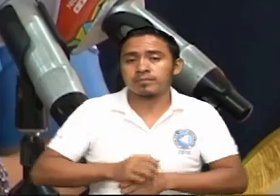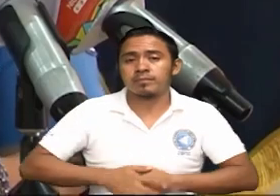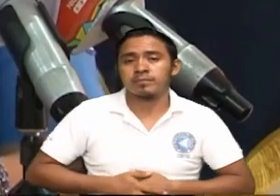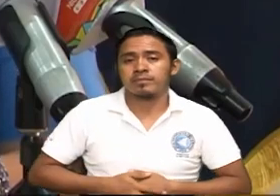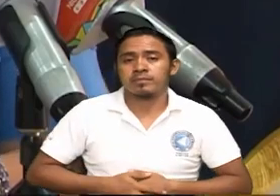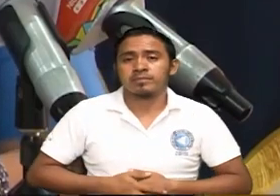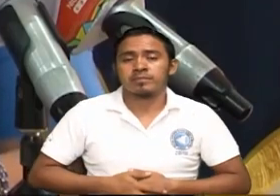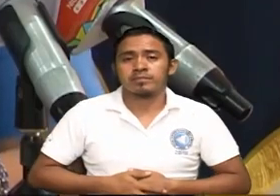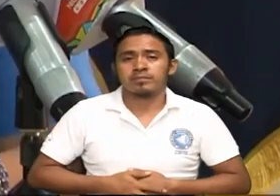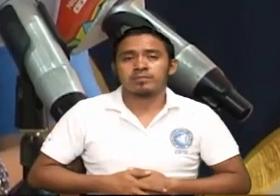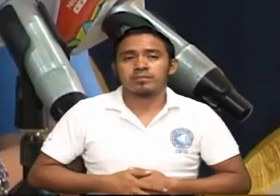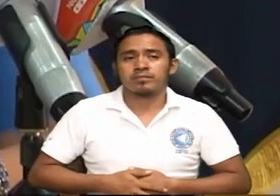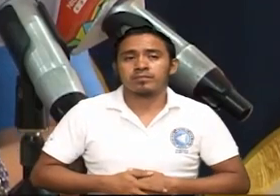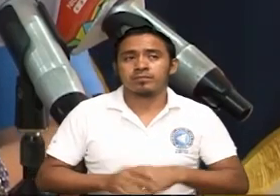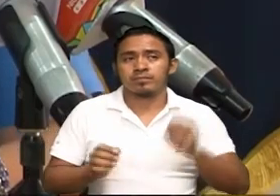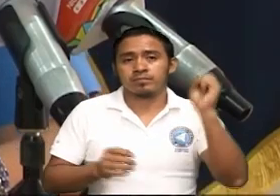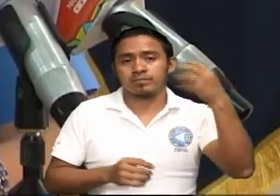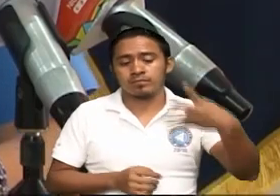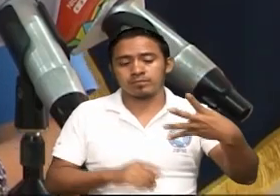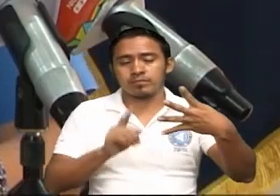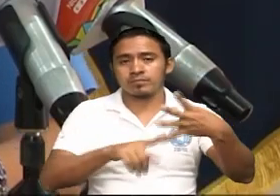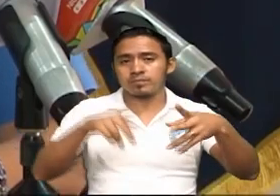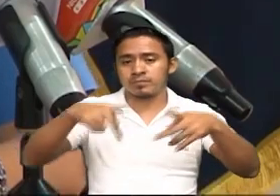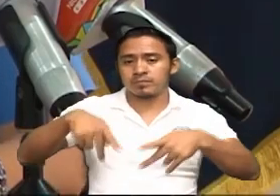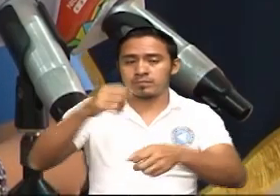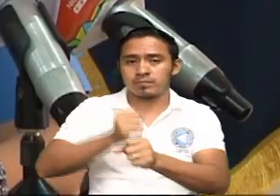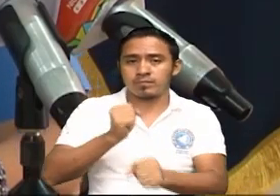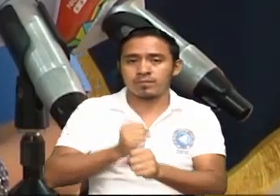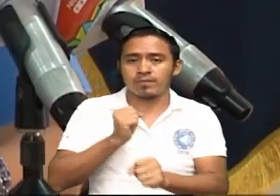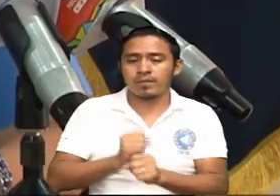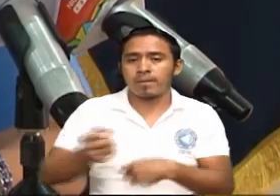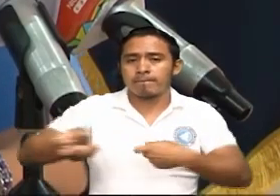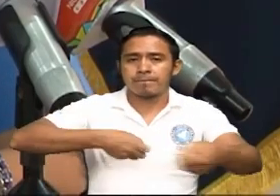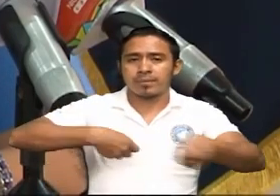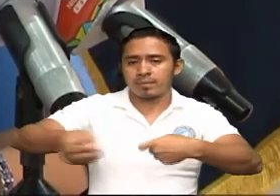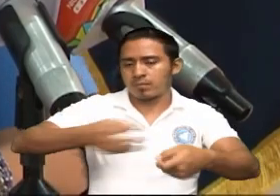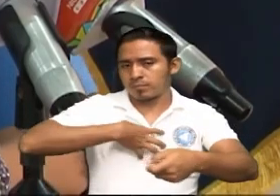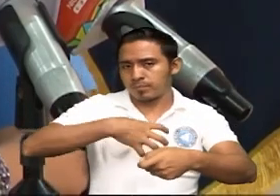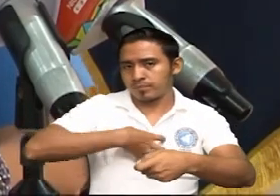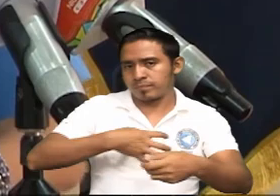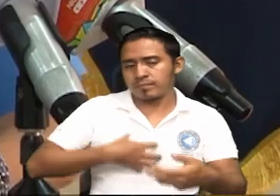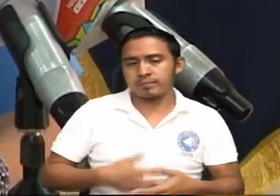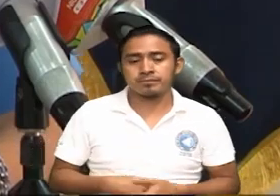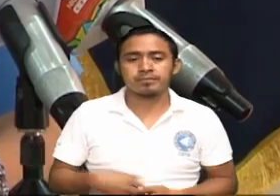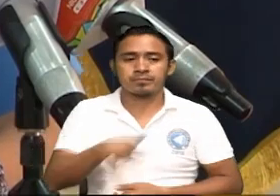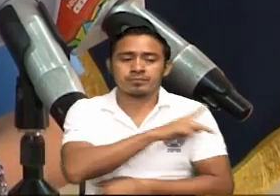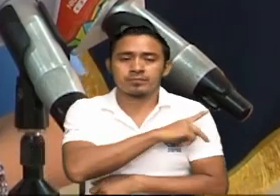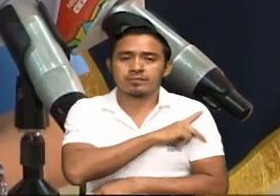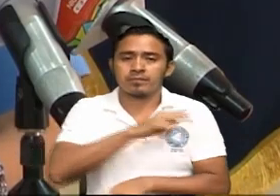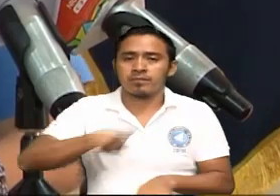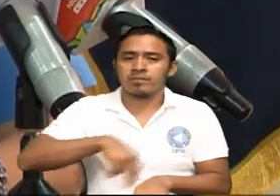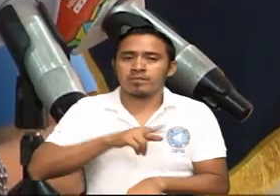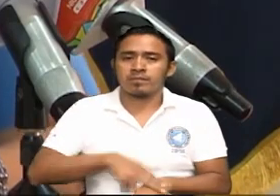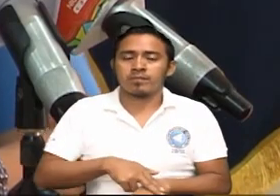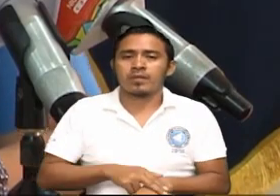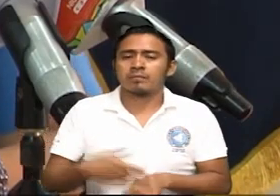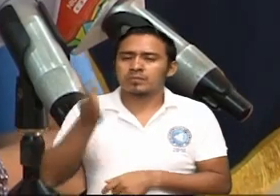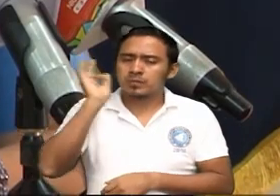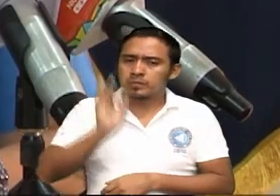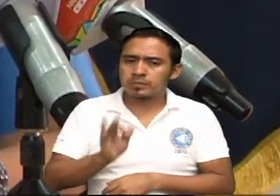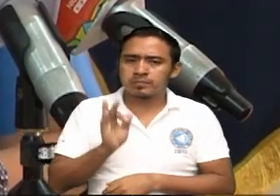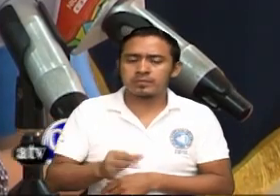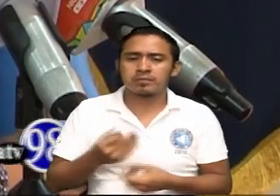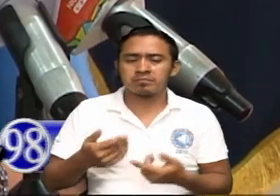funciones. Cuarto, trabajadores por cuenta propia. La Policía Nacional